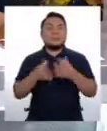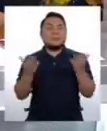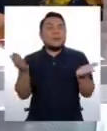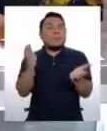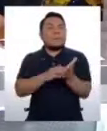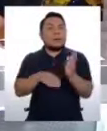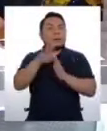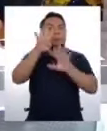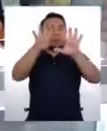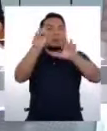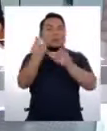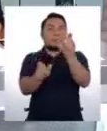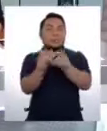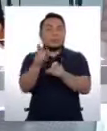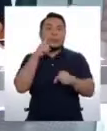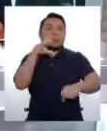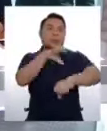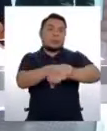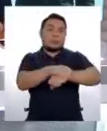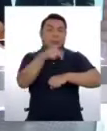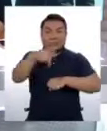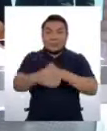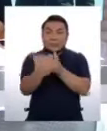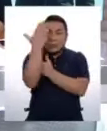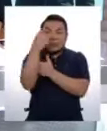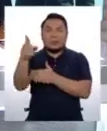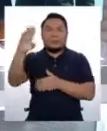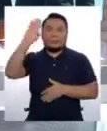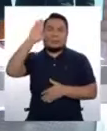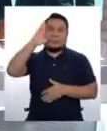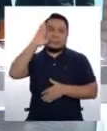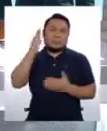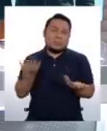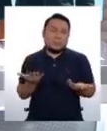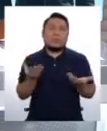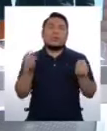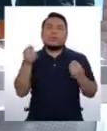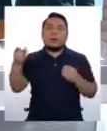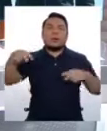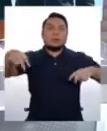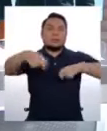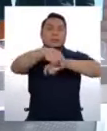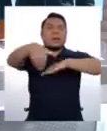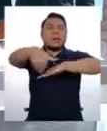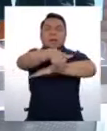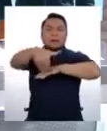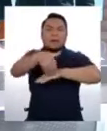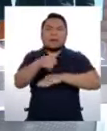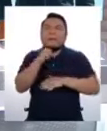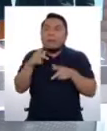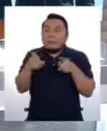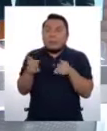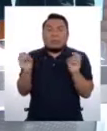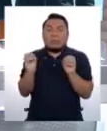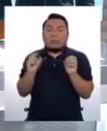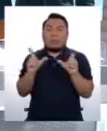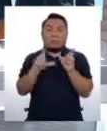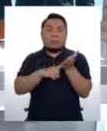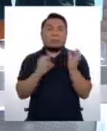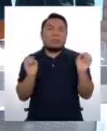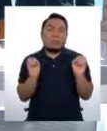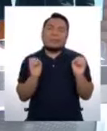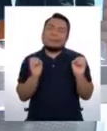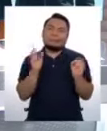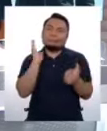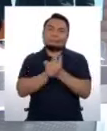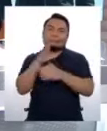Y más de 90 personas fueron retenidas esta mañana por la Policía Nacional al transitar en la calle sin justificación o DNI. Todos fueron